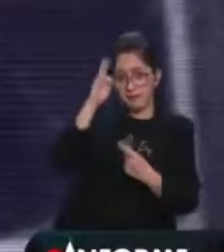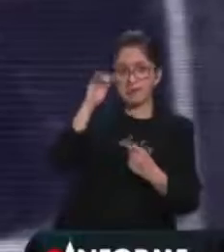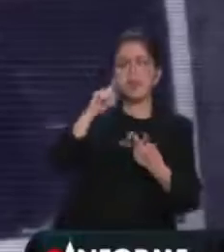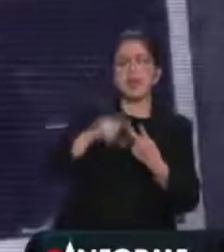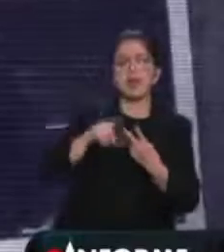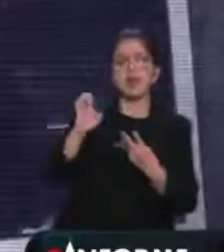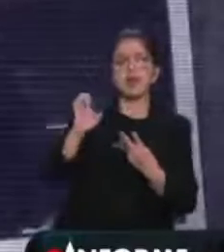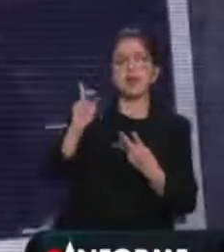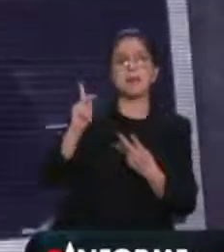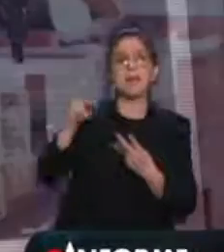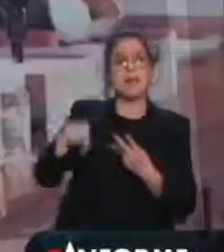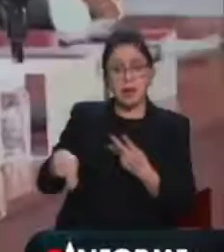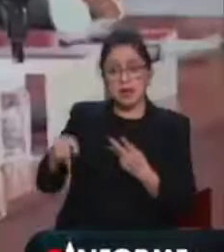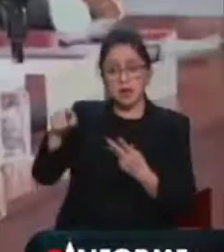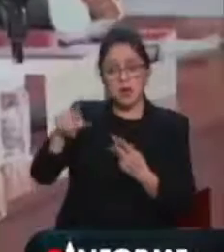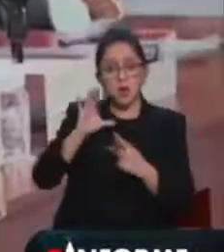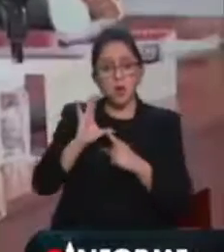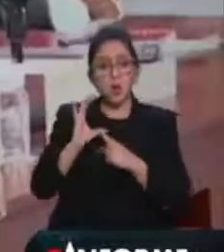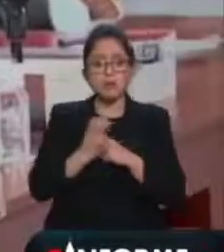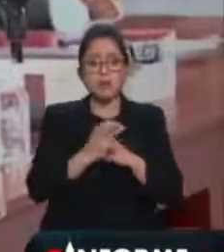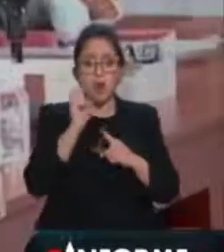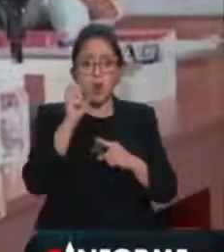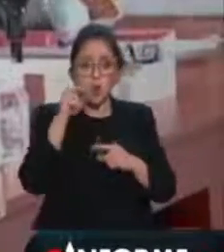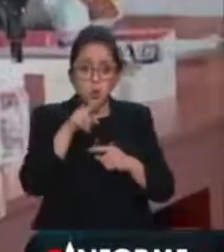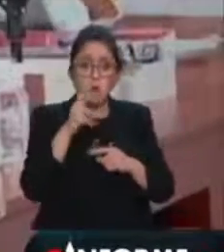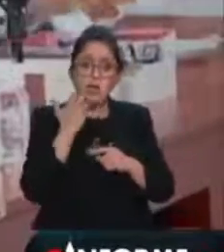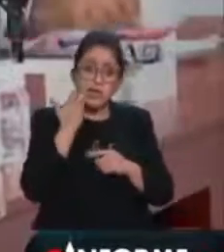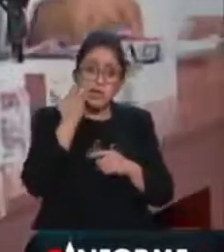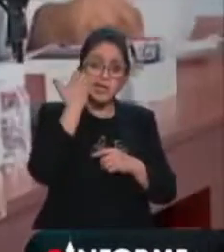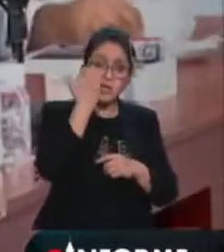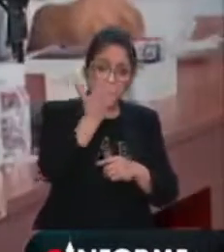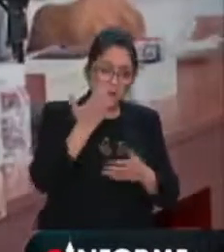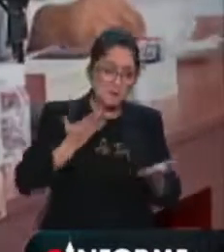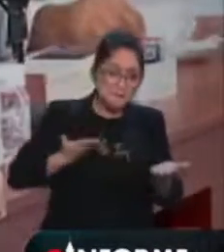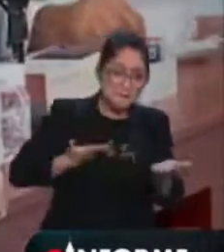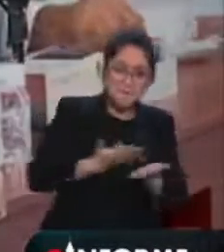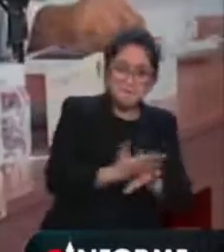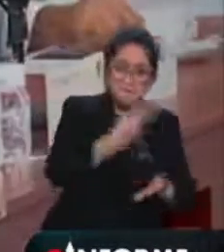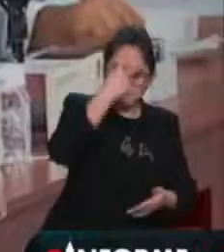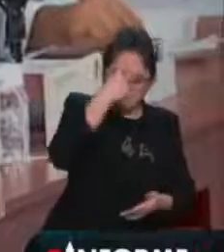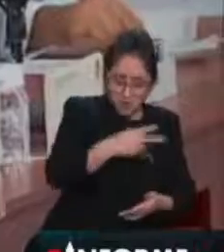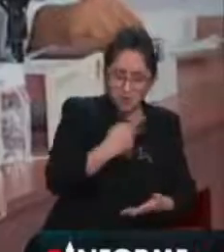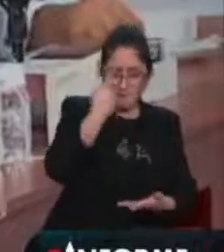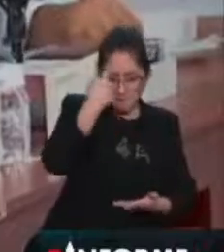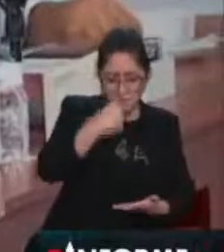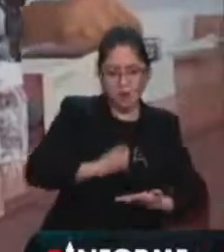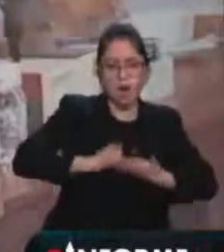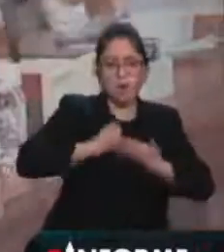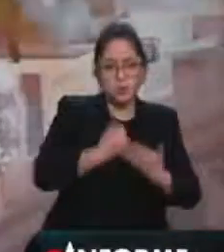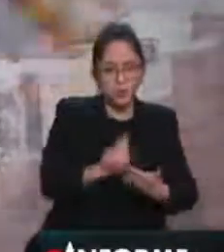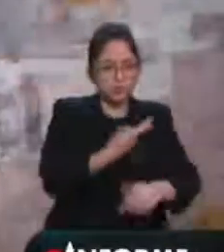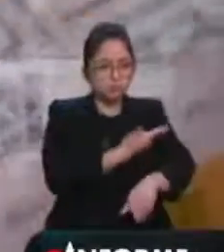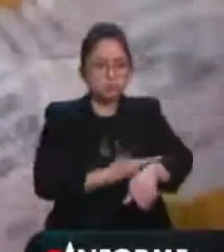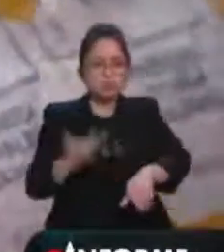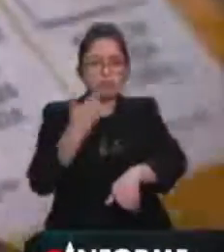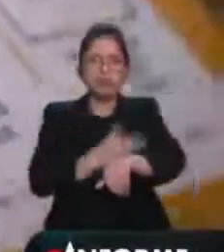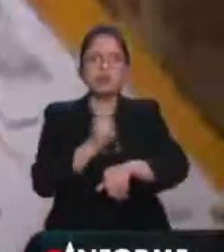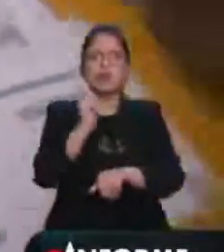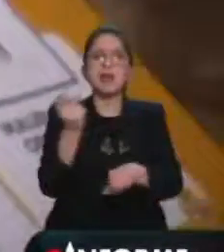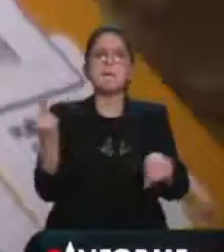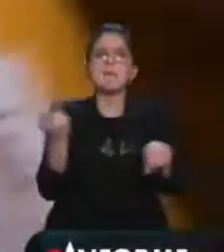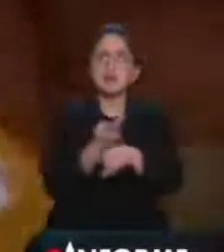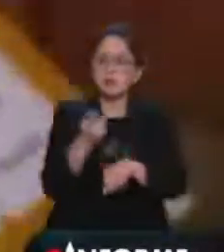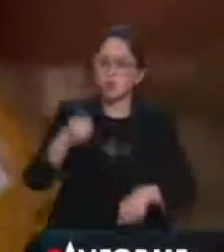Peña Nieto, el Comité de la ONU buscó la invitación del Estado mexicano para colaborar en investigar el fenómeno de